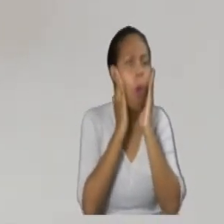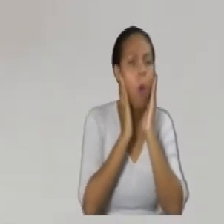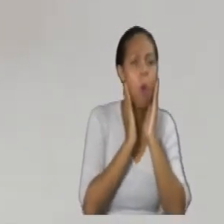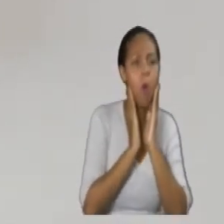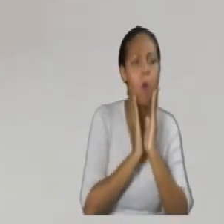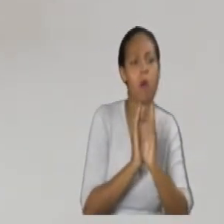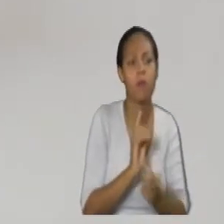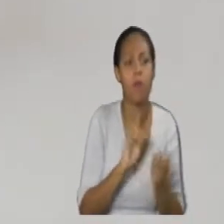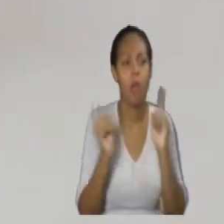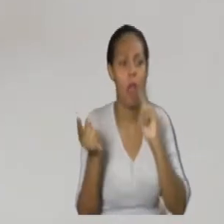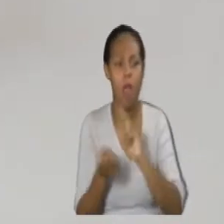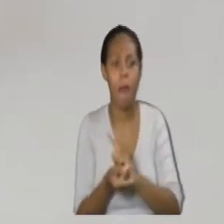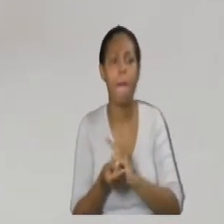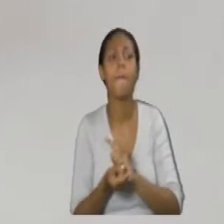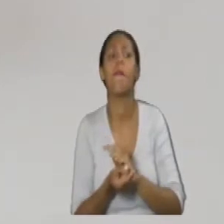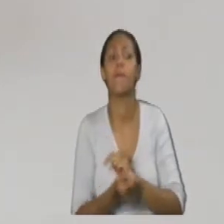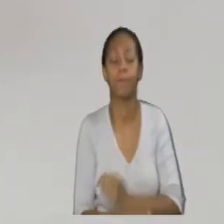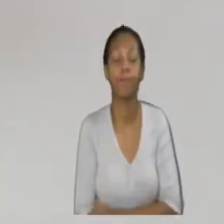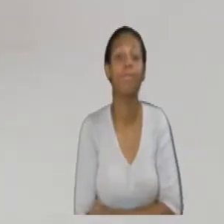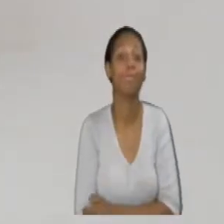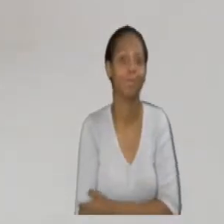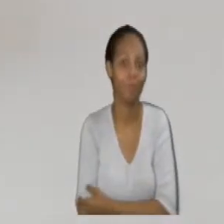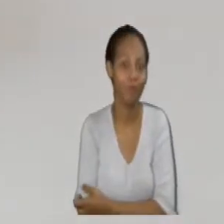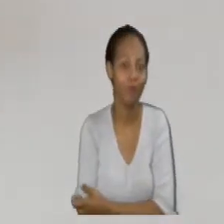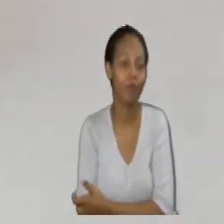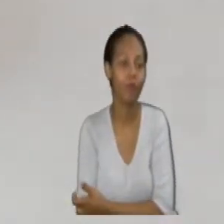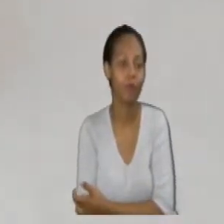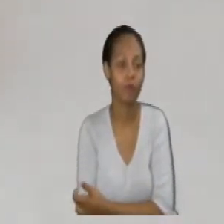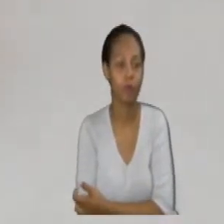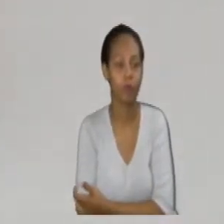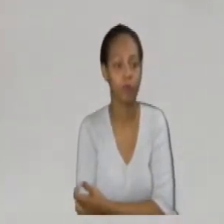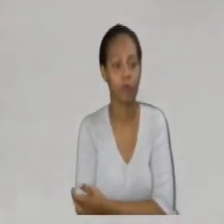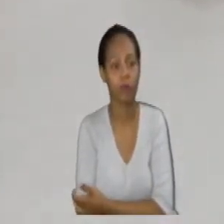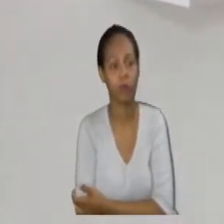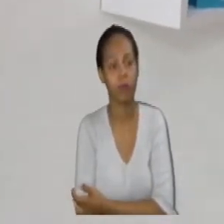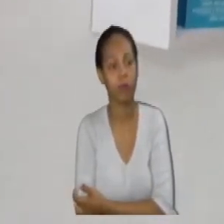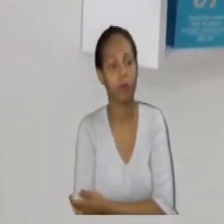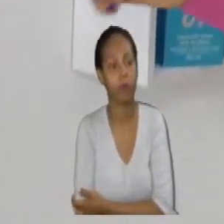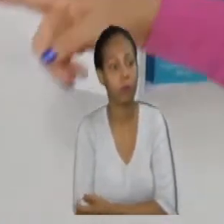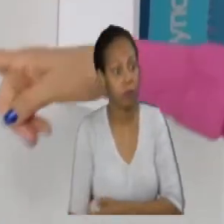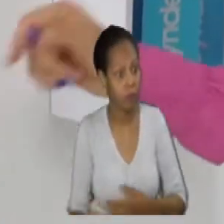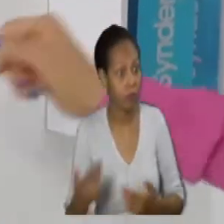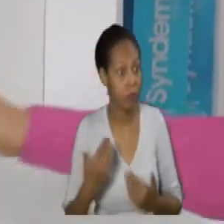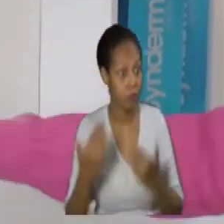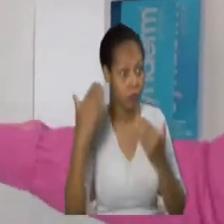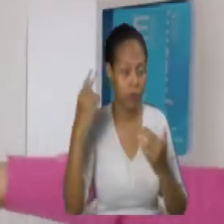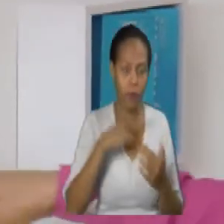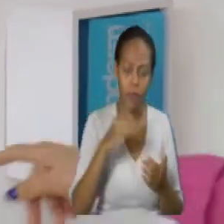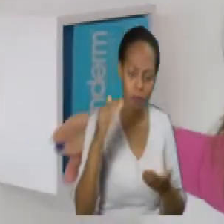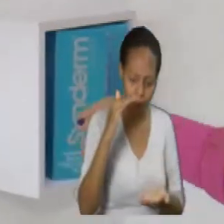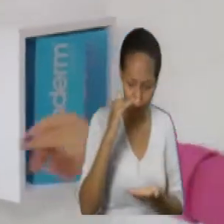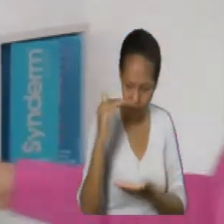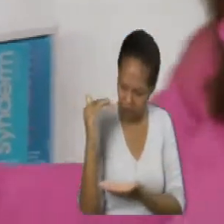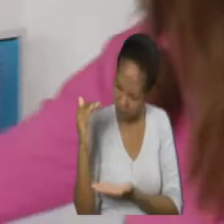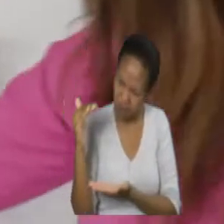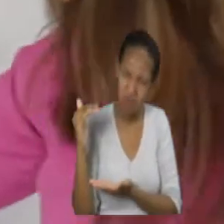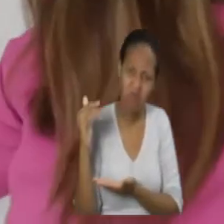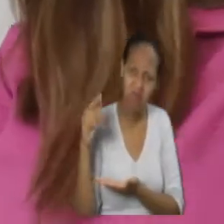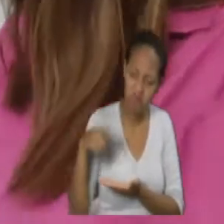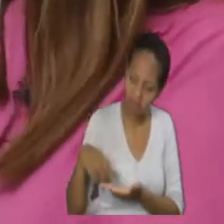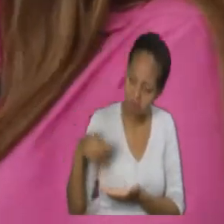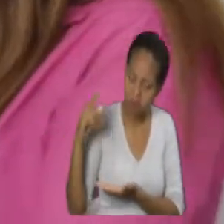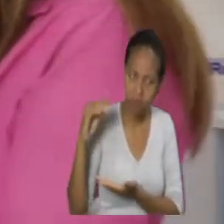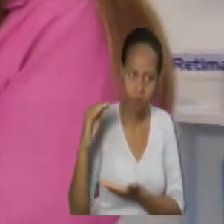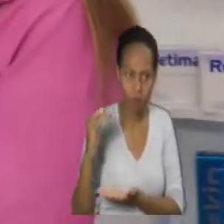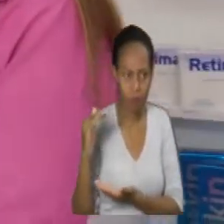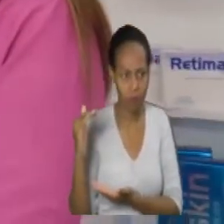lo utiliza. Es un producto excelente, trae una presentación.